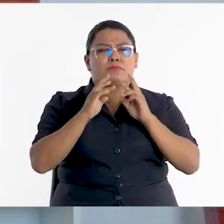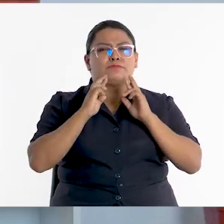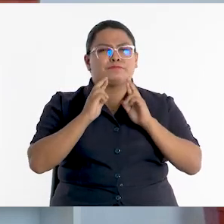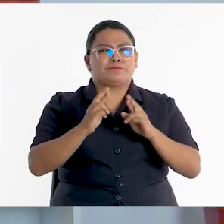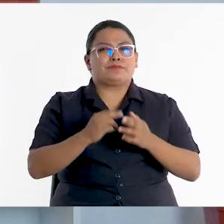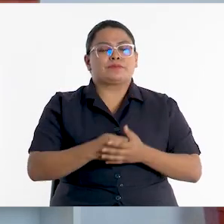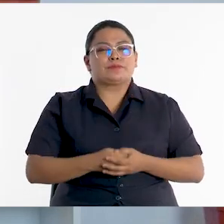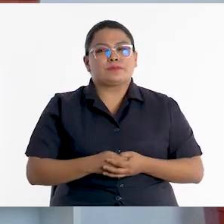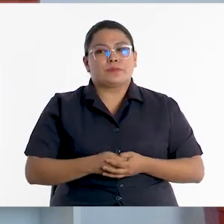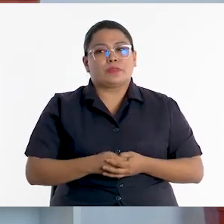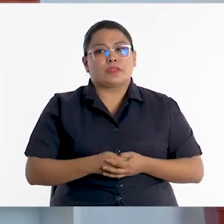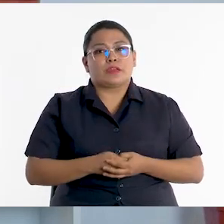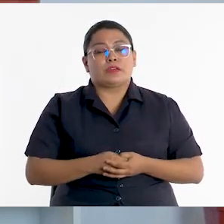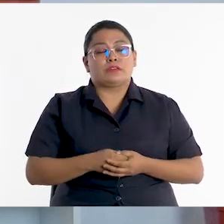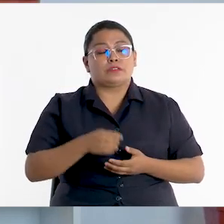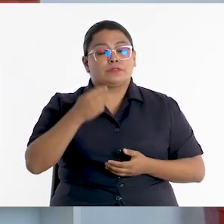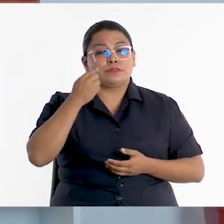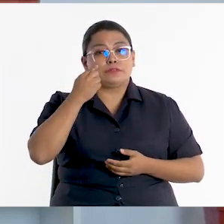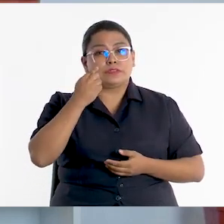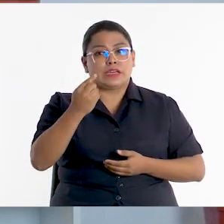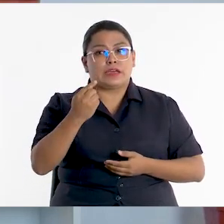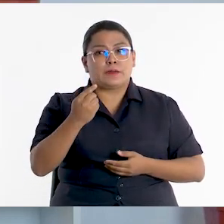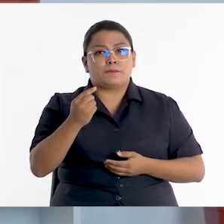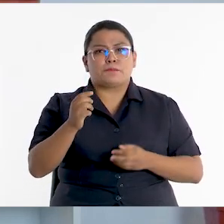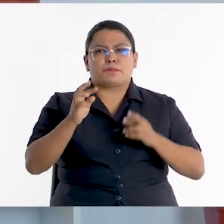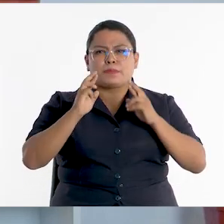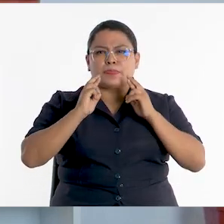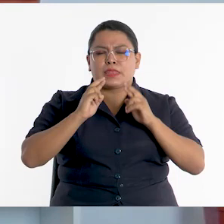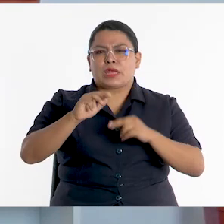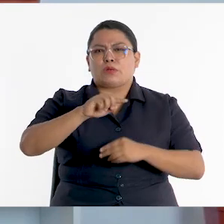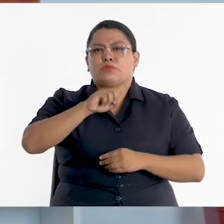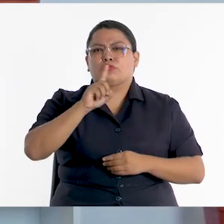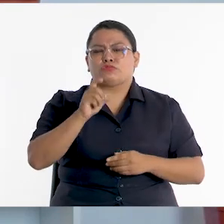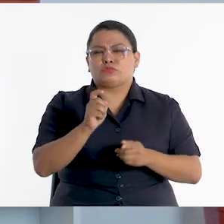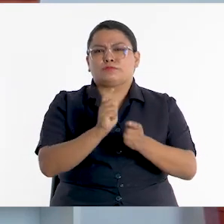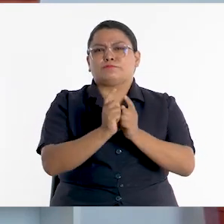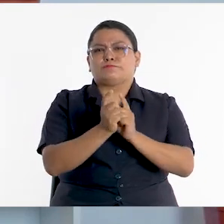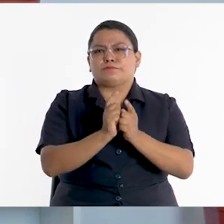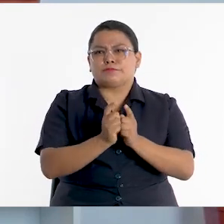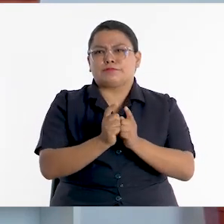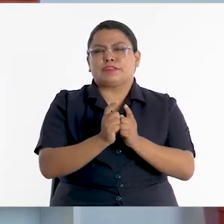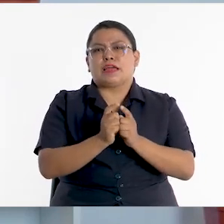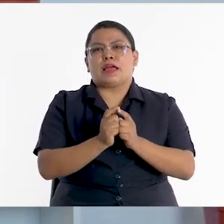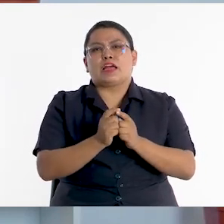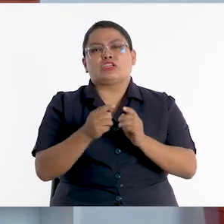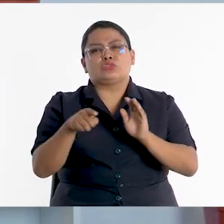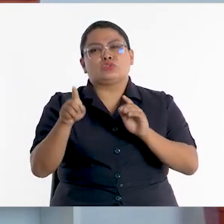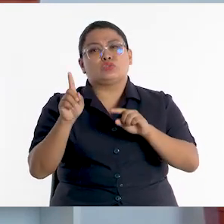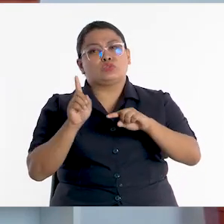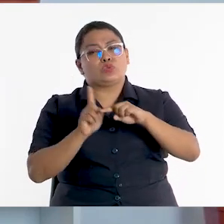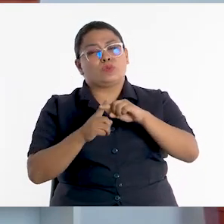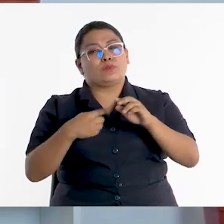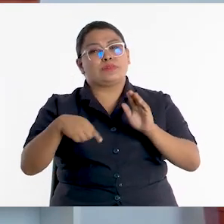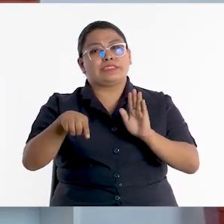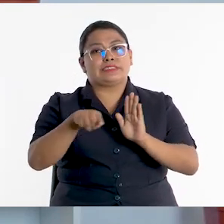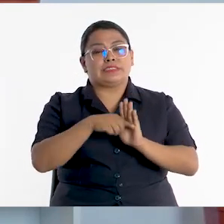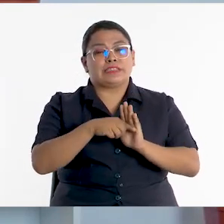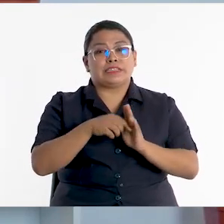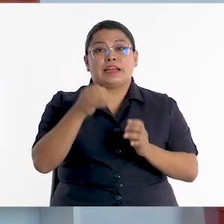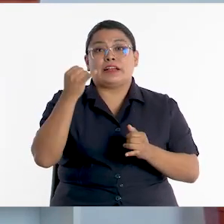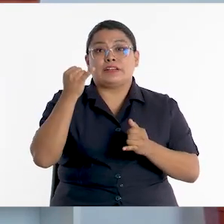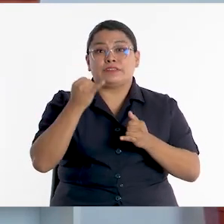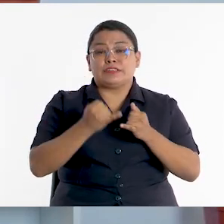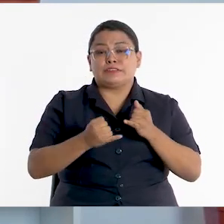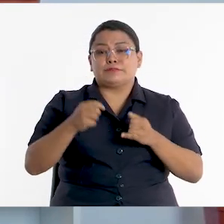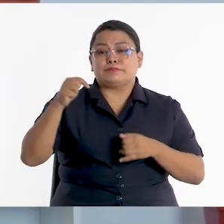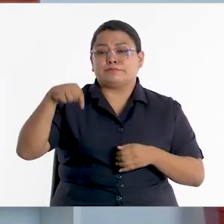hecho. Si nos fijamos, hemos respondido preguntas relacionadas a las operaciones de suma y resta. Y al